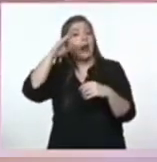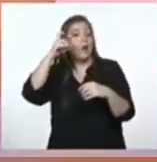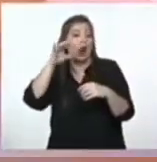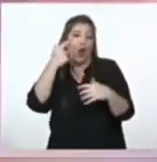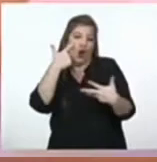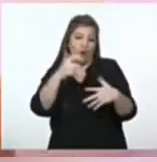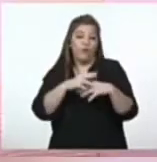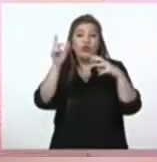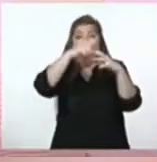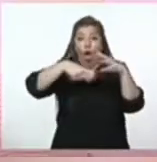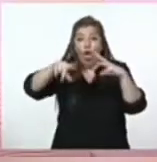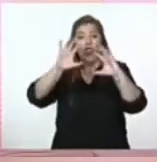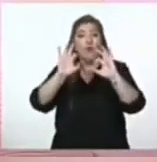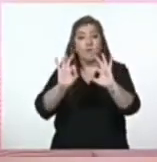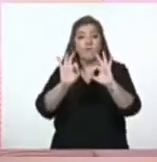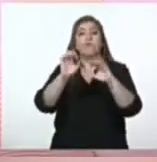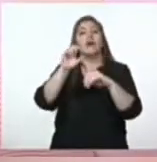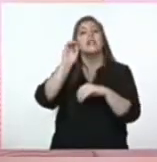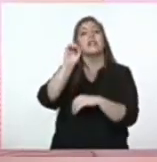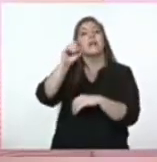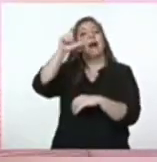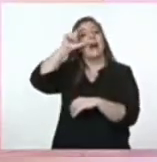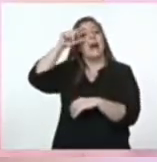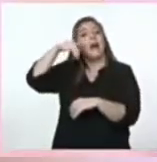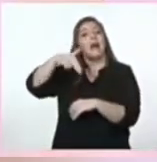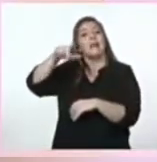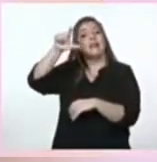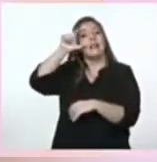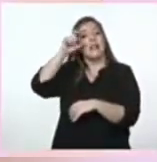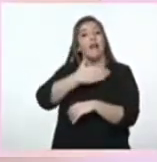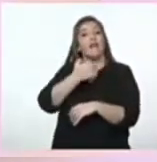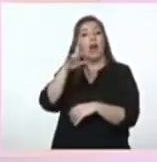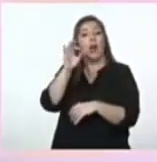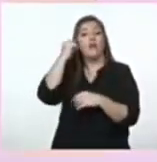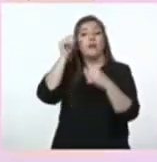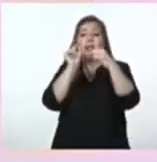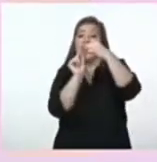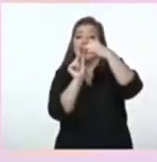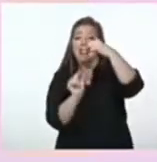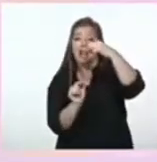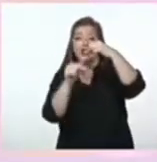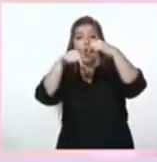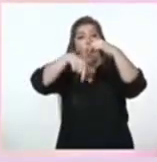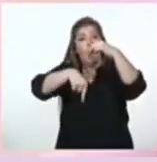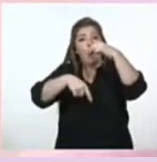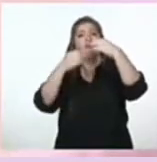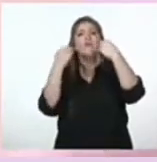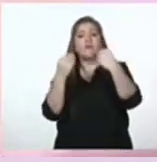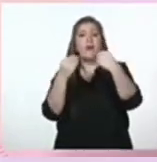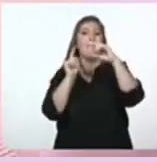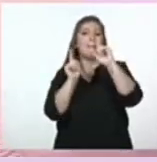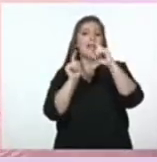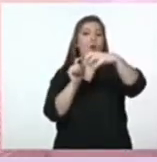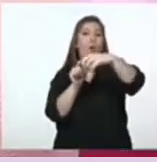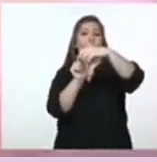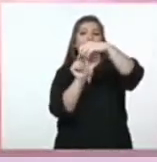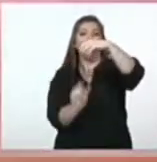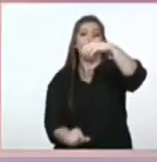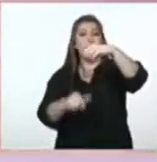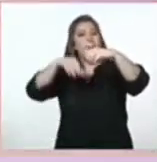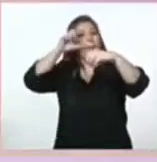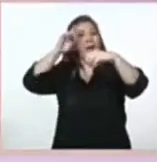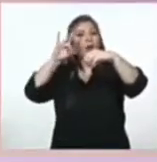llamamos encéfalo. Y por debajo entonces del tallo encefálico vamos a encontrarnos con lo que decía recién, la médula espinal.